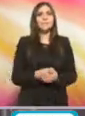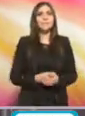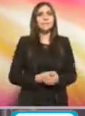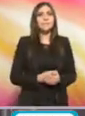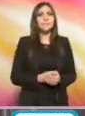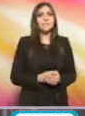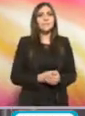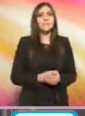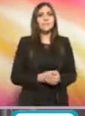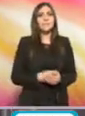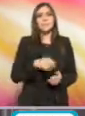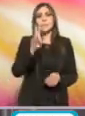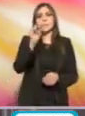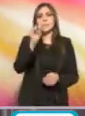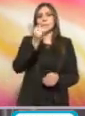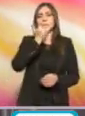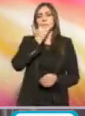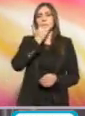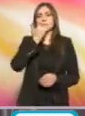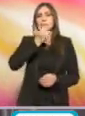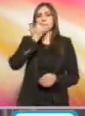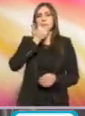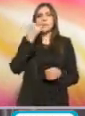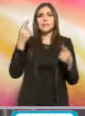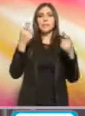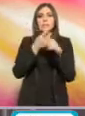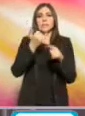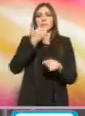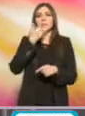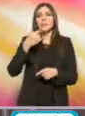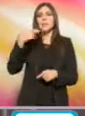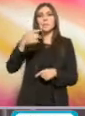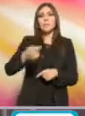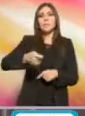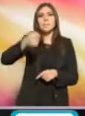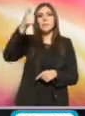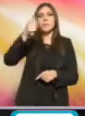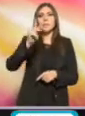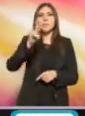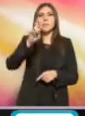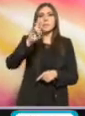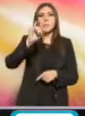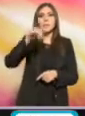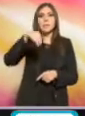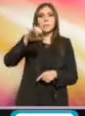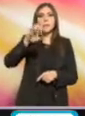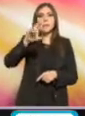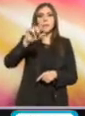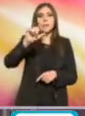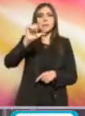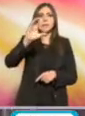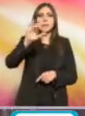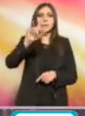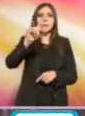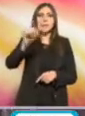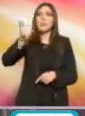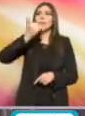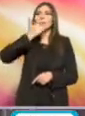perdón, porque si no luego en imágenes, es mi primera cita. Ajá. Perdón, cabina. ¿Sí? Es que es nuestra primera